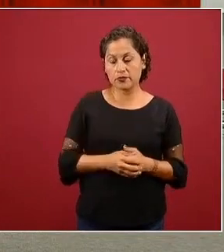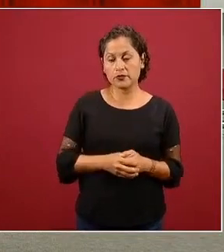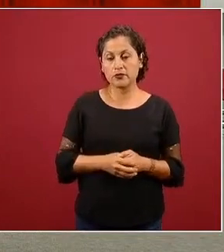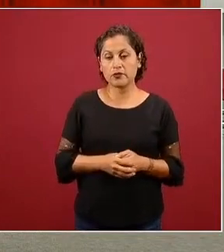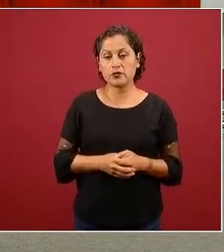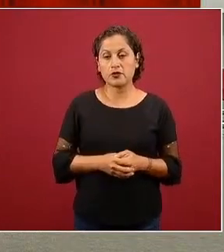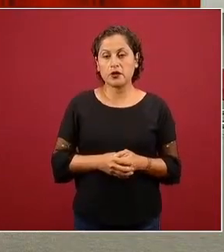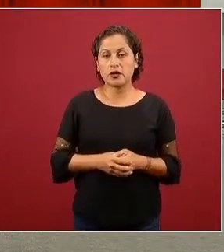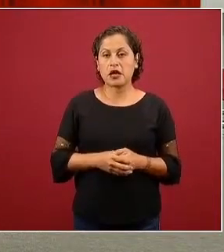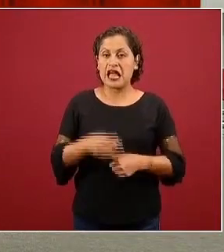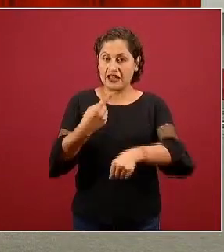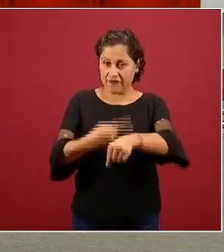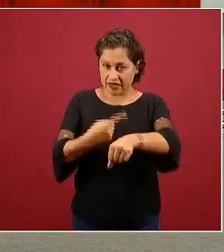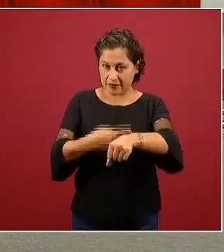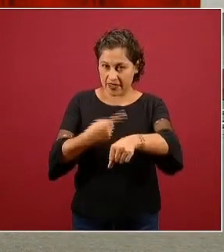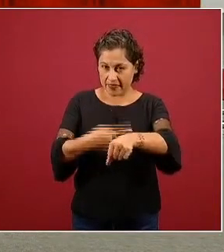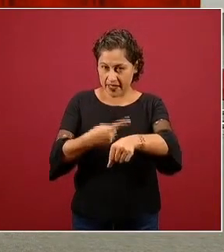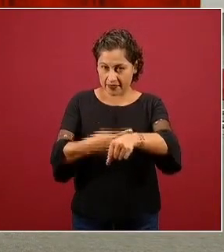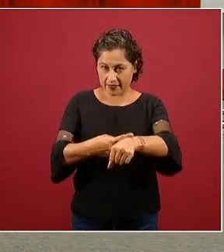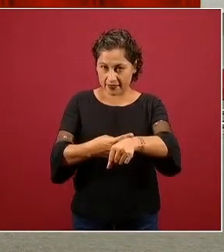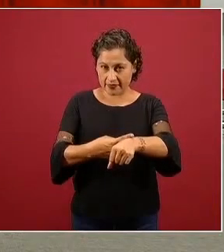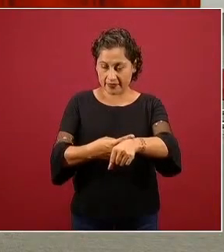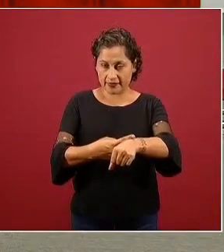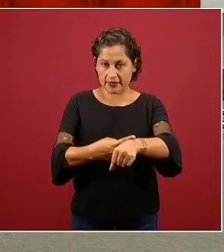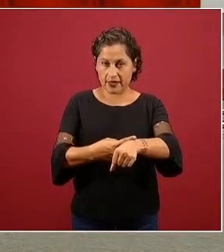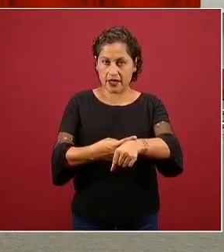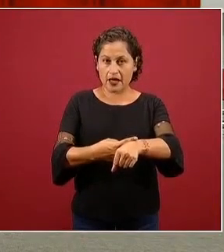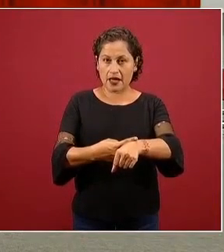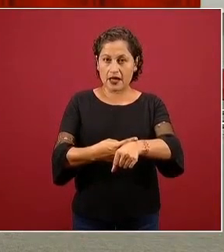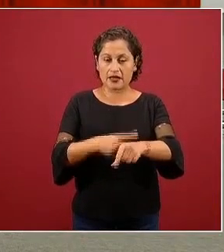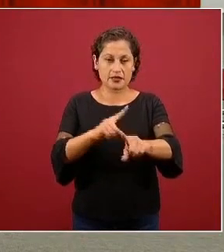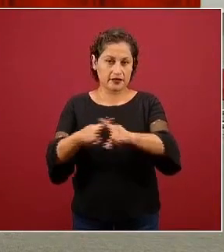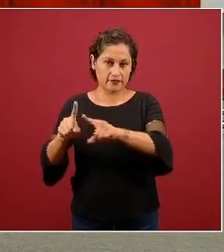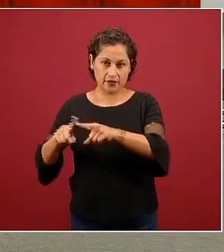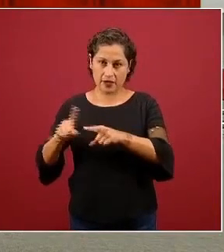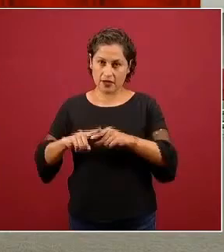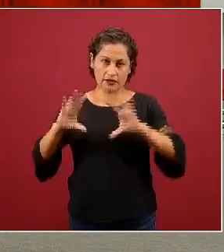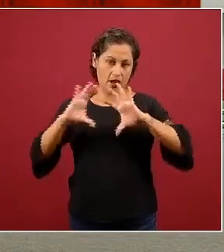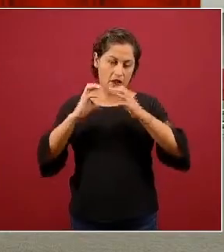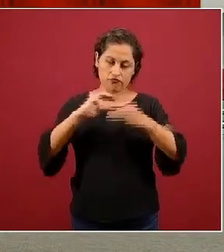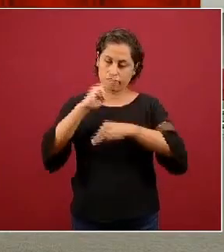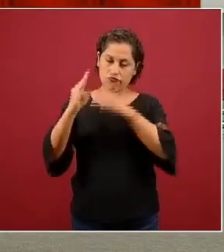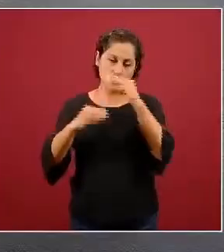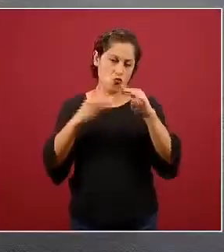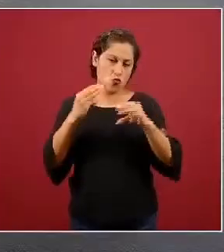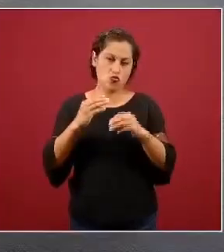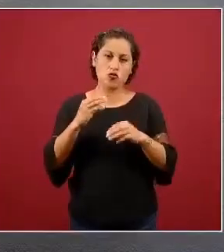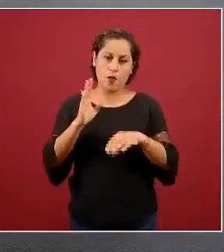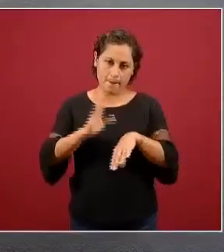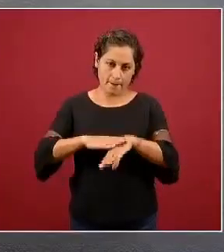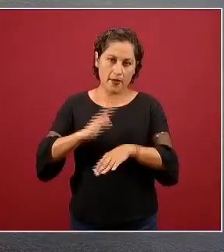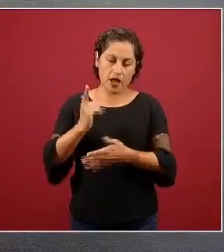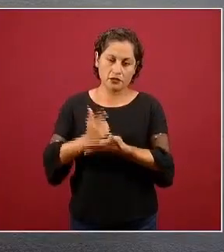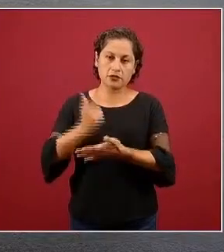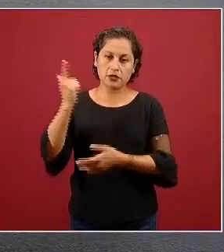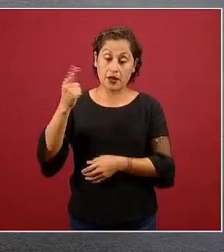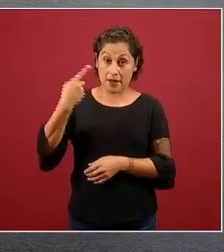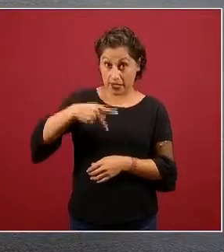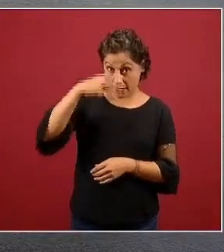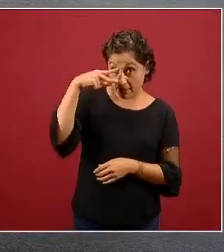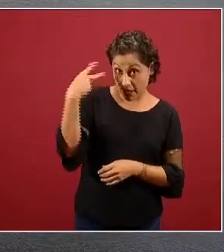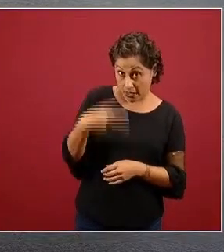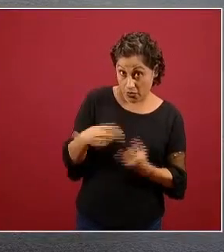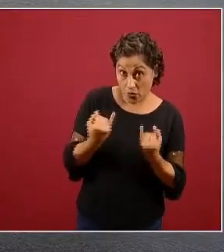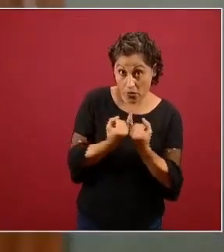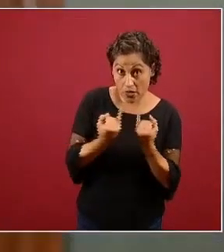de síndromes, en todo el mundo han aumentado. México, evidentemente, no debe ser la excepción. Si hay datos de ese tipo